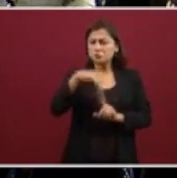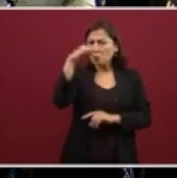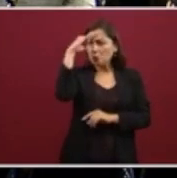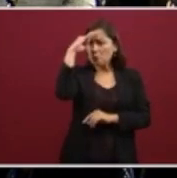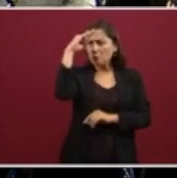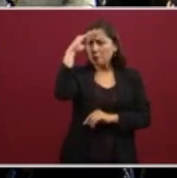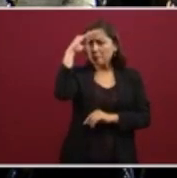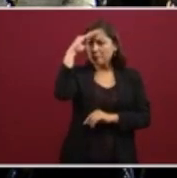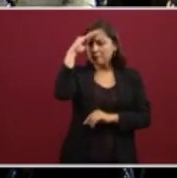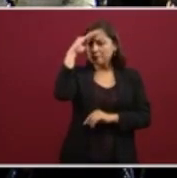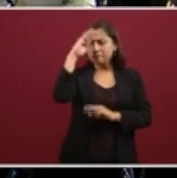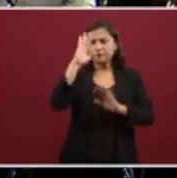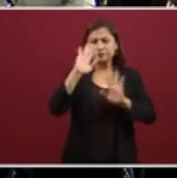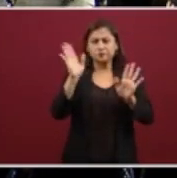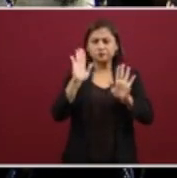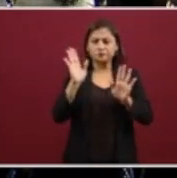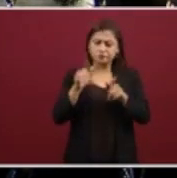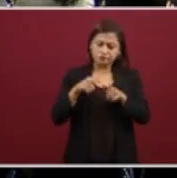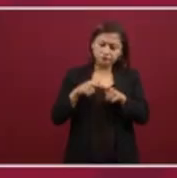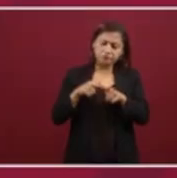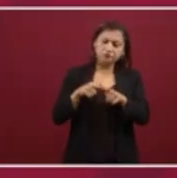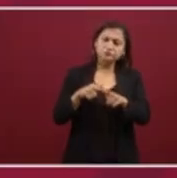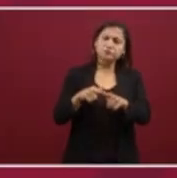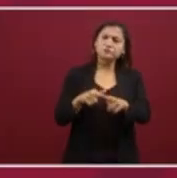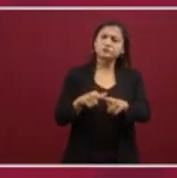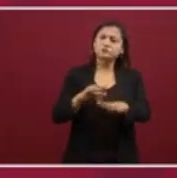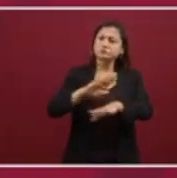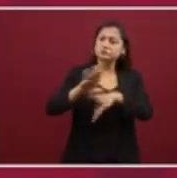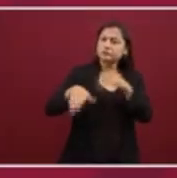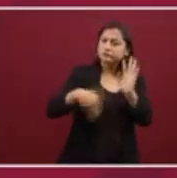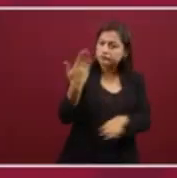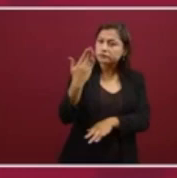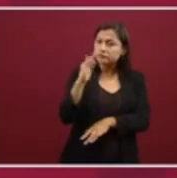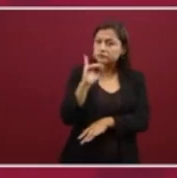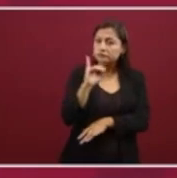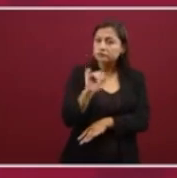y vamos a salir bien, vamos a salir adelante, porque